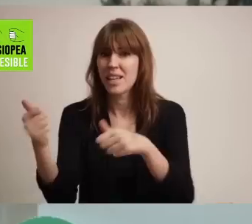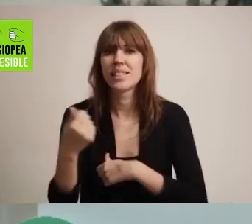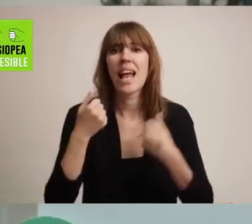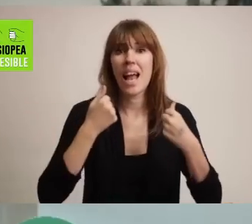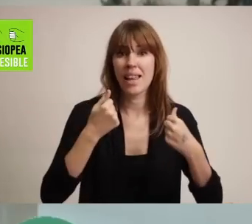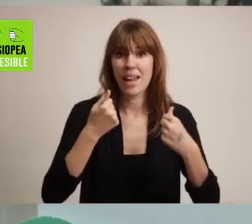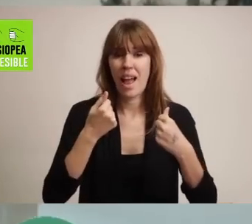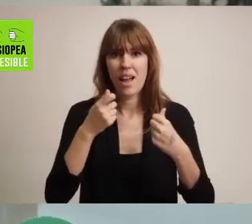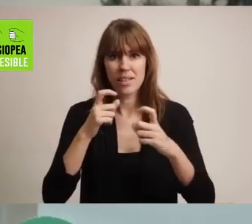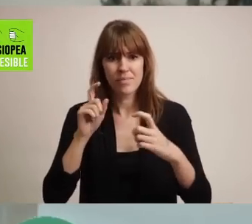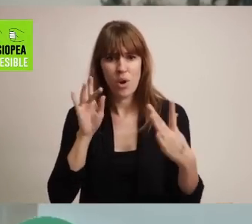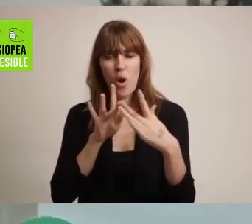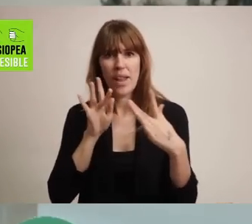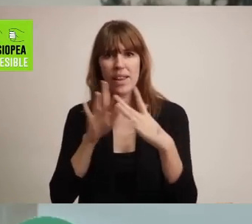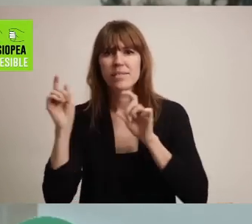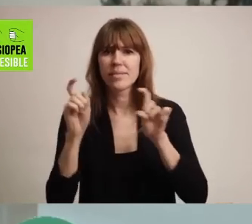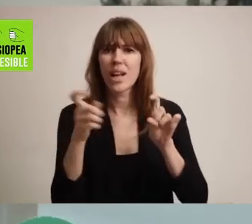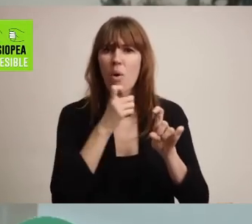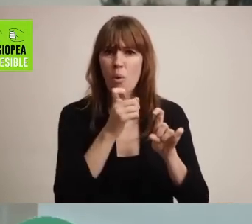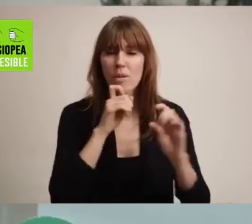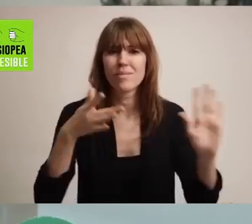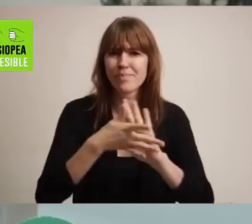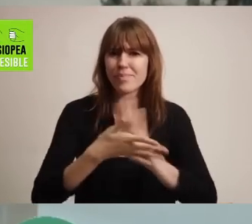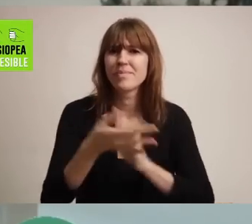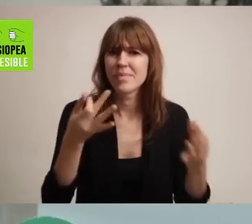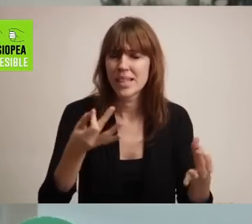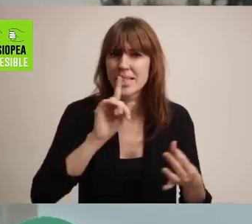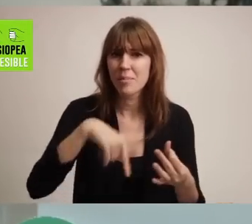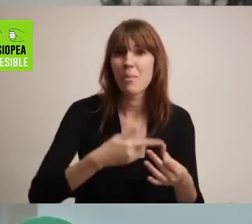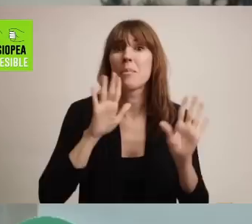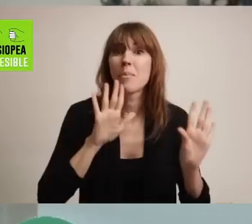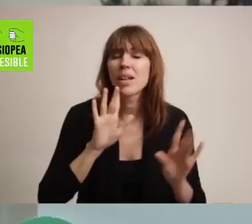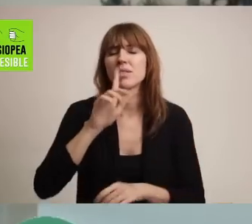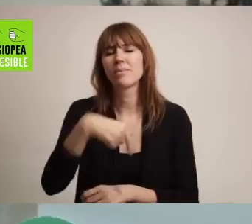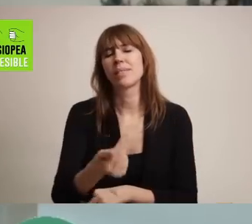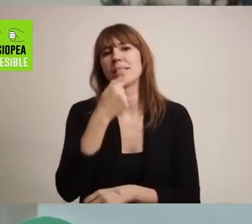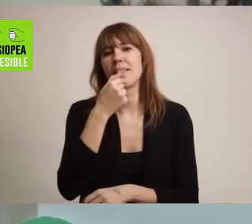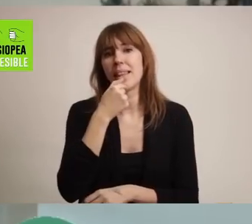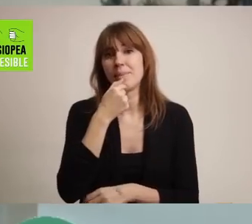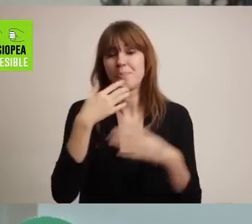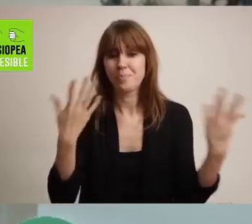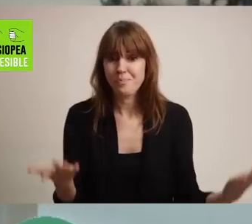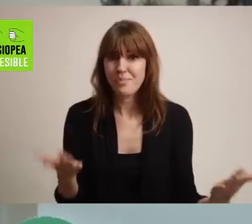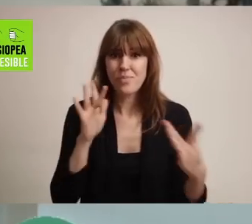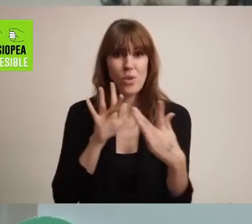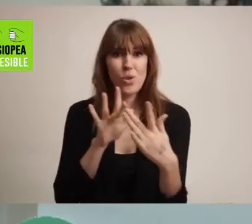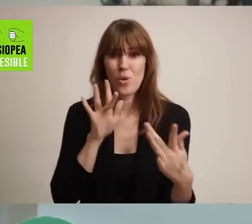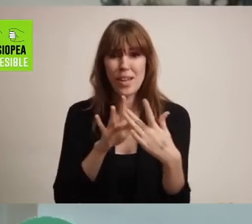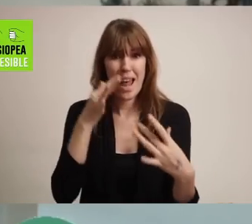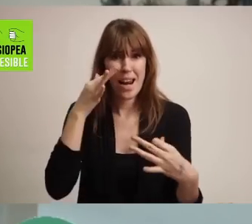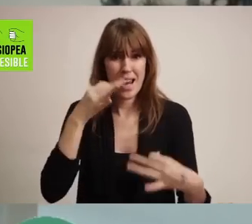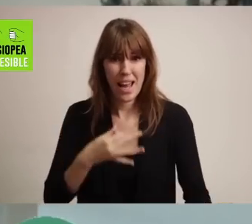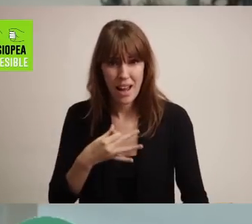se explicaba lo que es la energía, pero también se decía que no se puede conectar realmente con